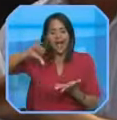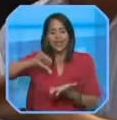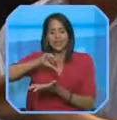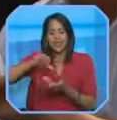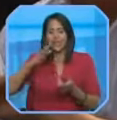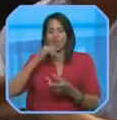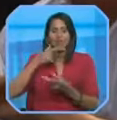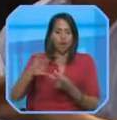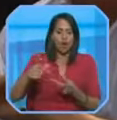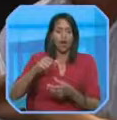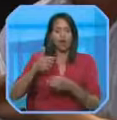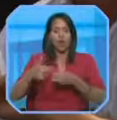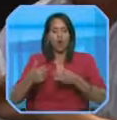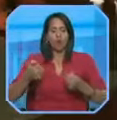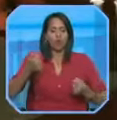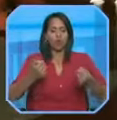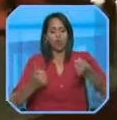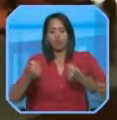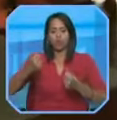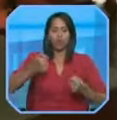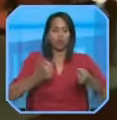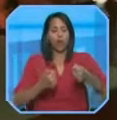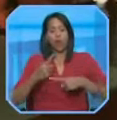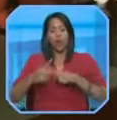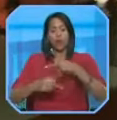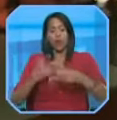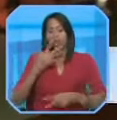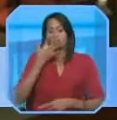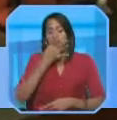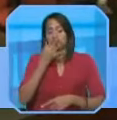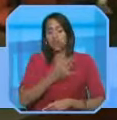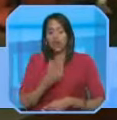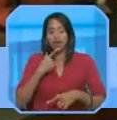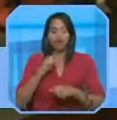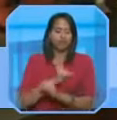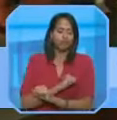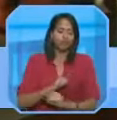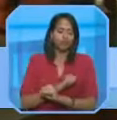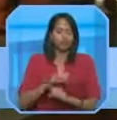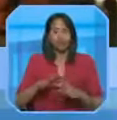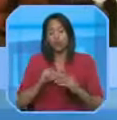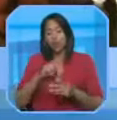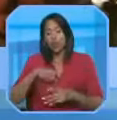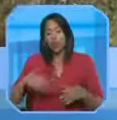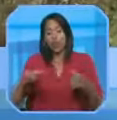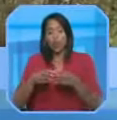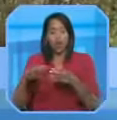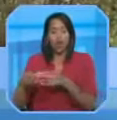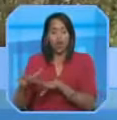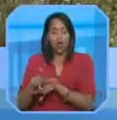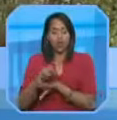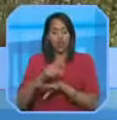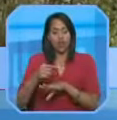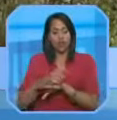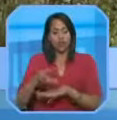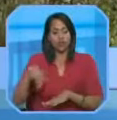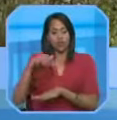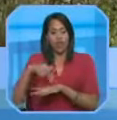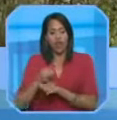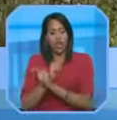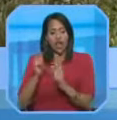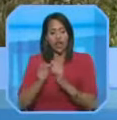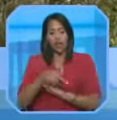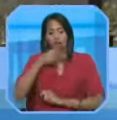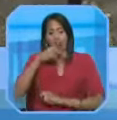no hay gasoil para la maquinaria los productores aseguraron que han agotado las vías de reuniones con el gobierno nacional para que